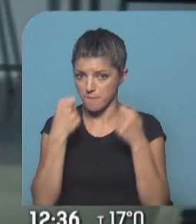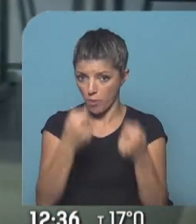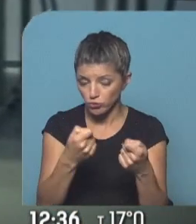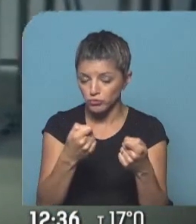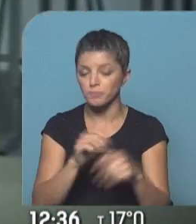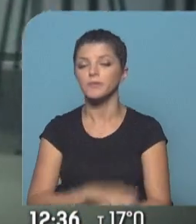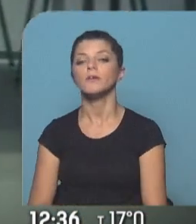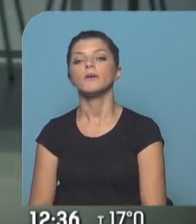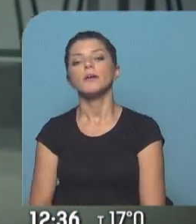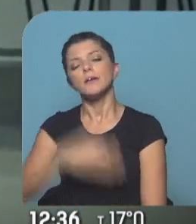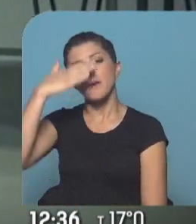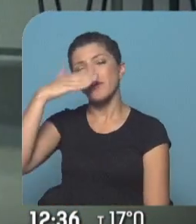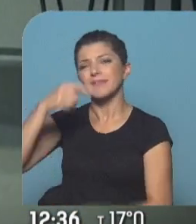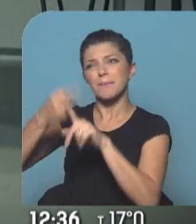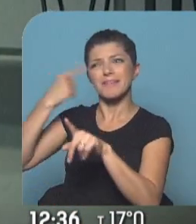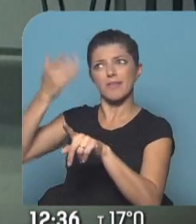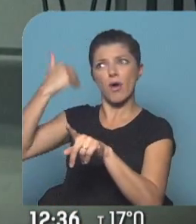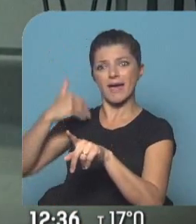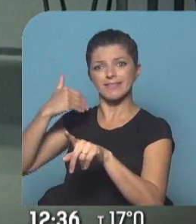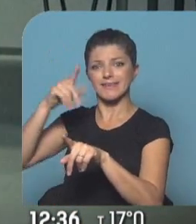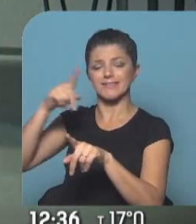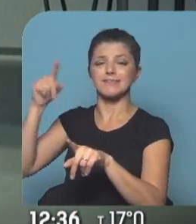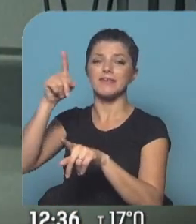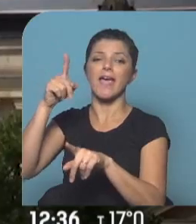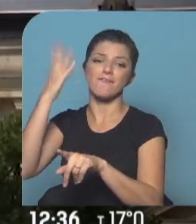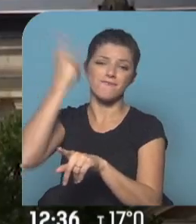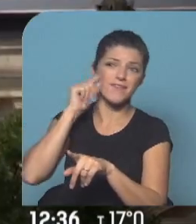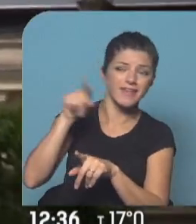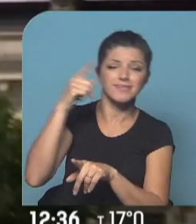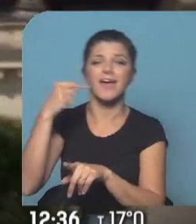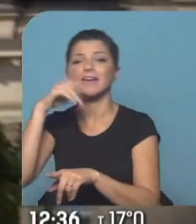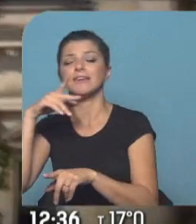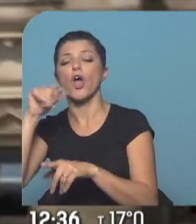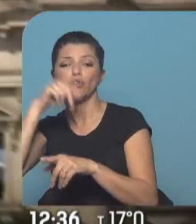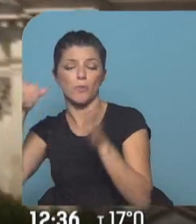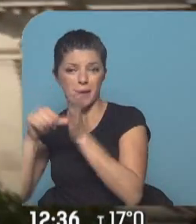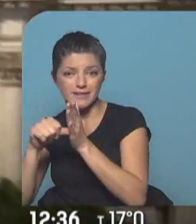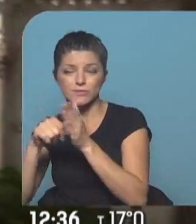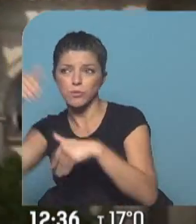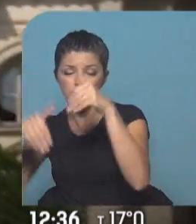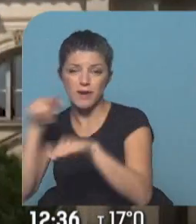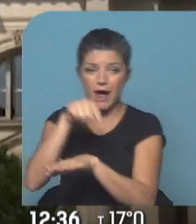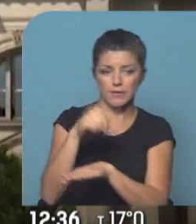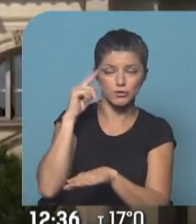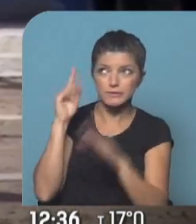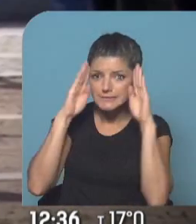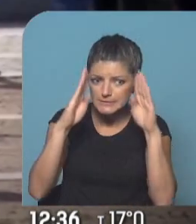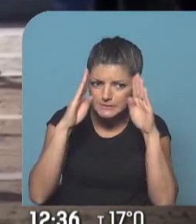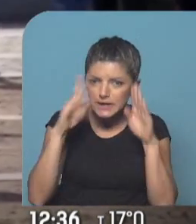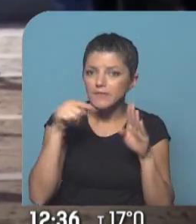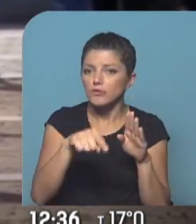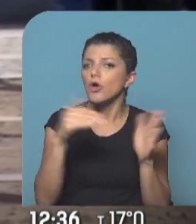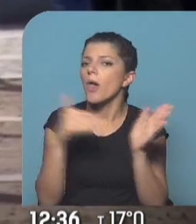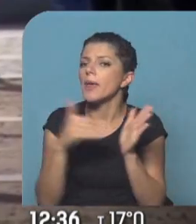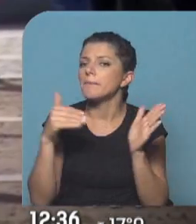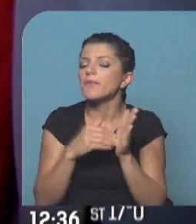los inusuales comicios en Holanda y Francia, la elección alemana genera una enorme expectativa porque de ella depende la continuidad del